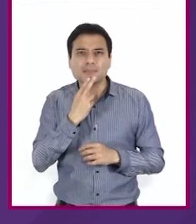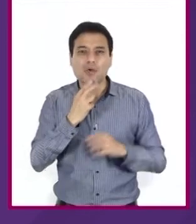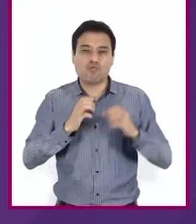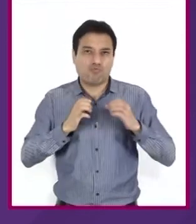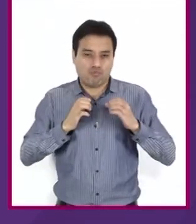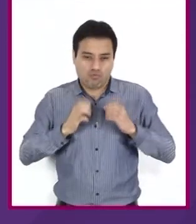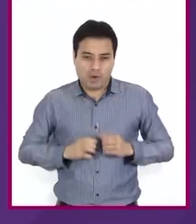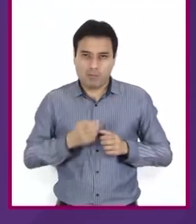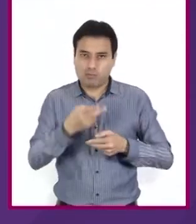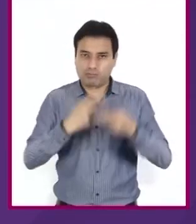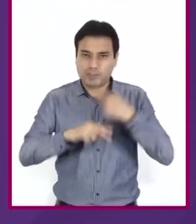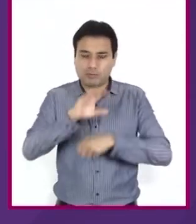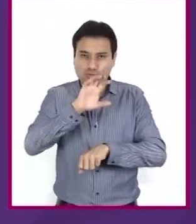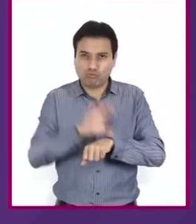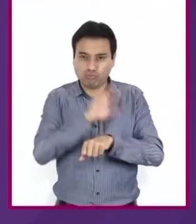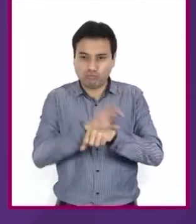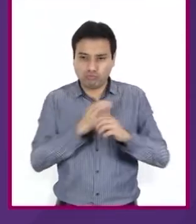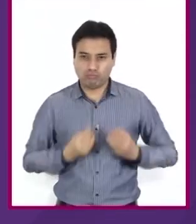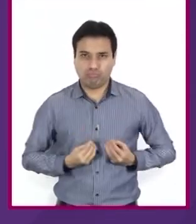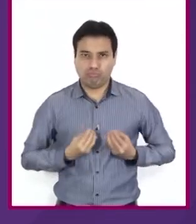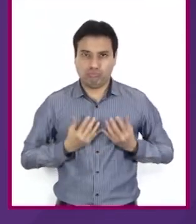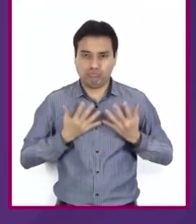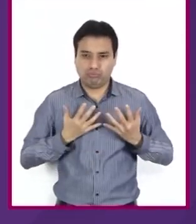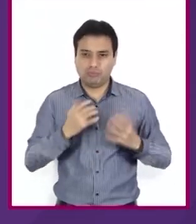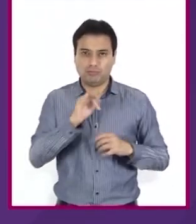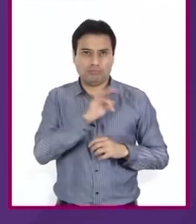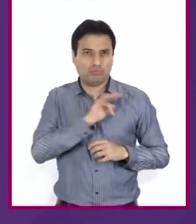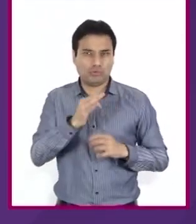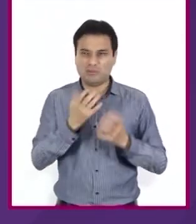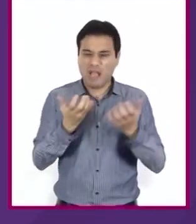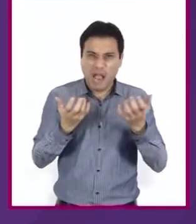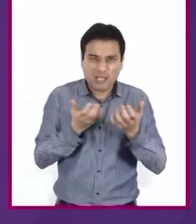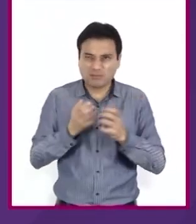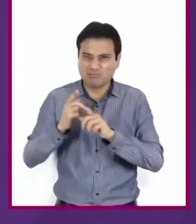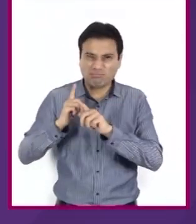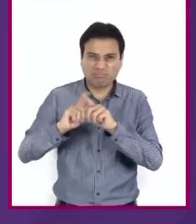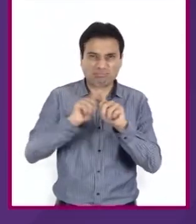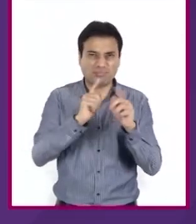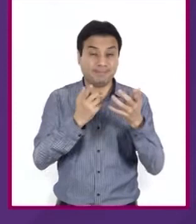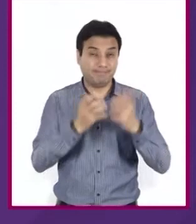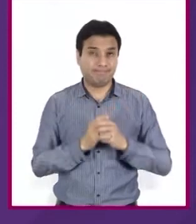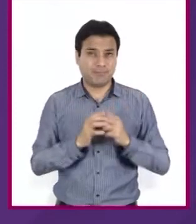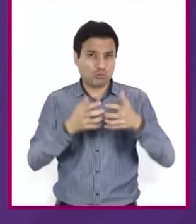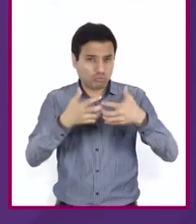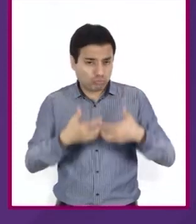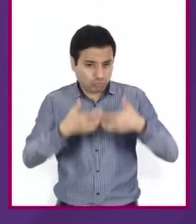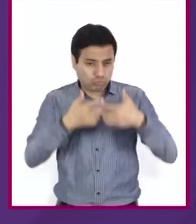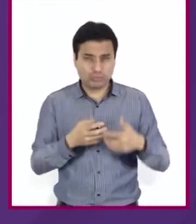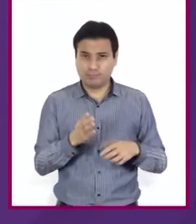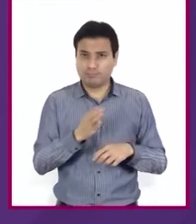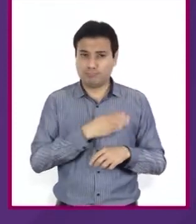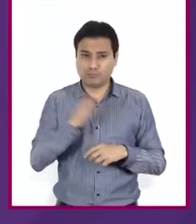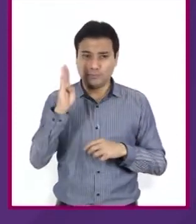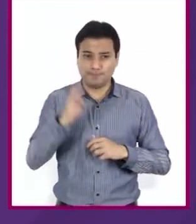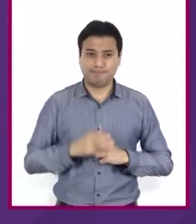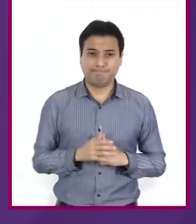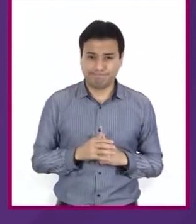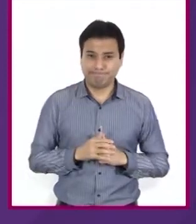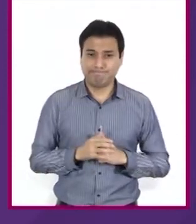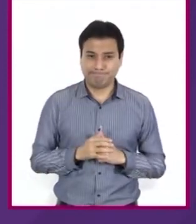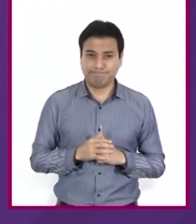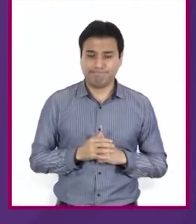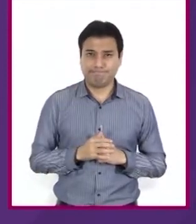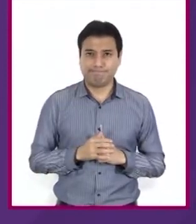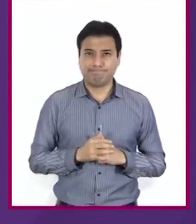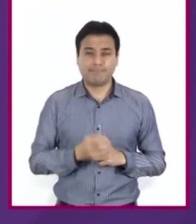porque aportan el combustible necesario para el calor corporal y funcionamiento. Su potencial energético se expresa